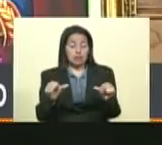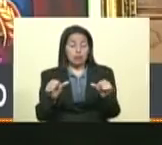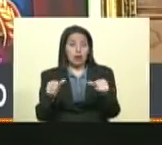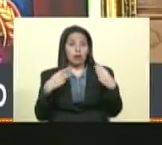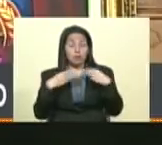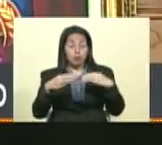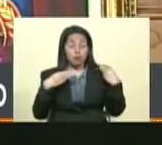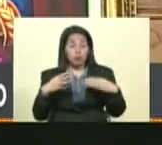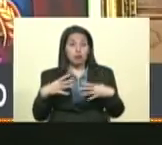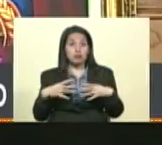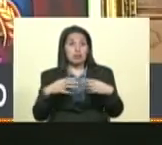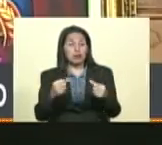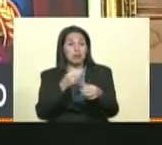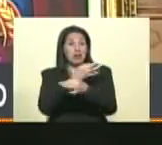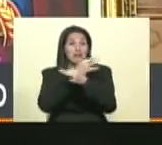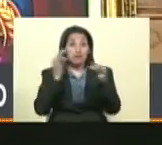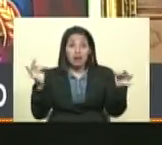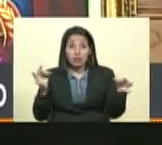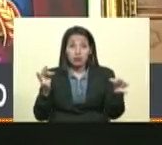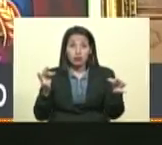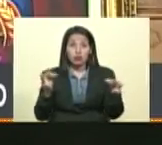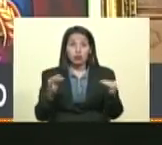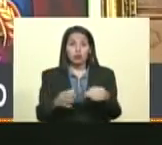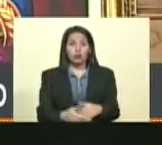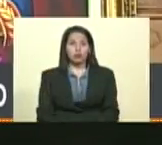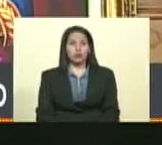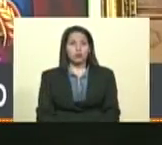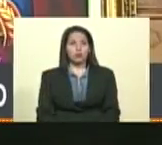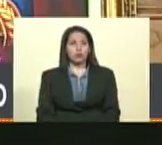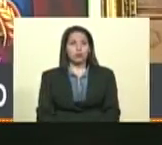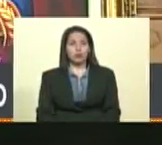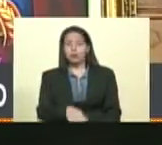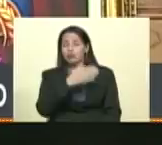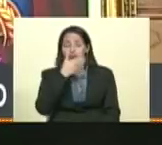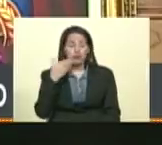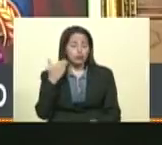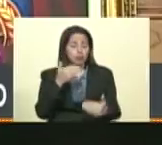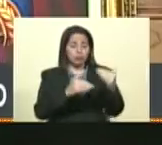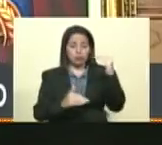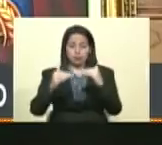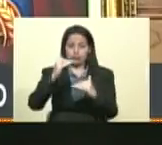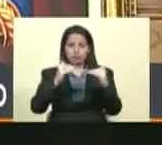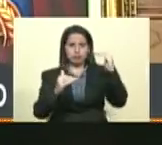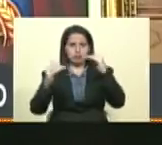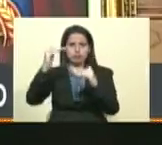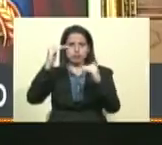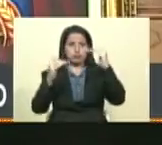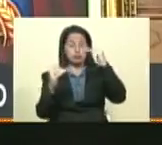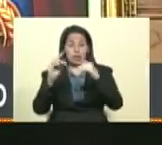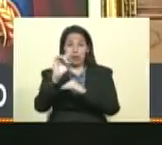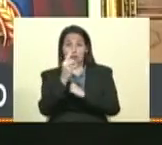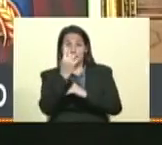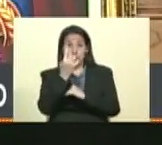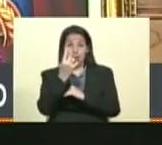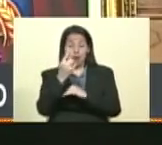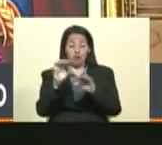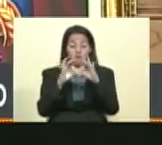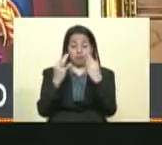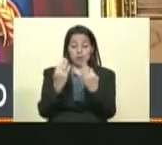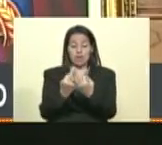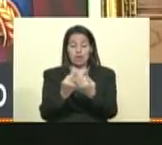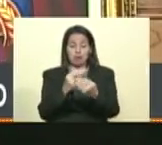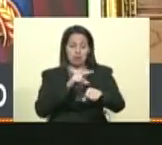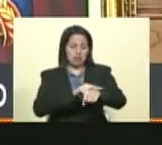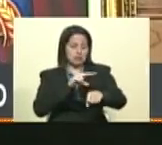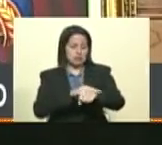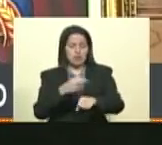salud de calidad en todos sus niveles, desde el nivel primario de la medicina familiar,